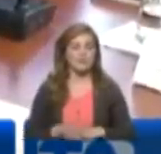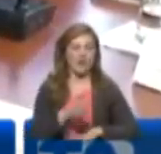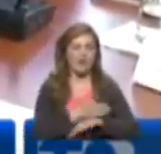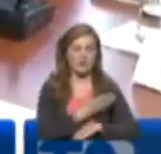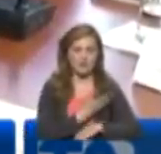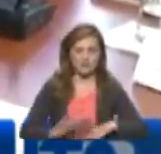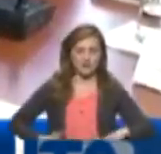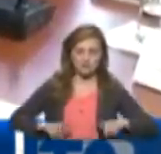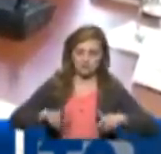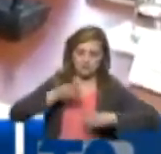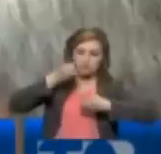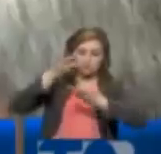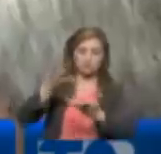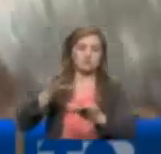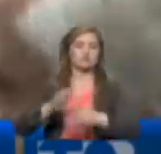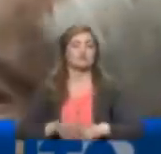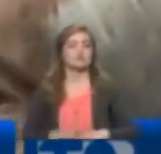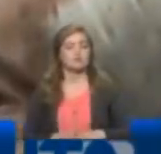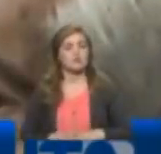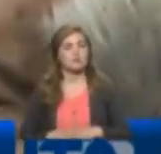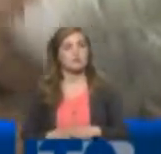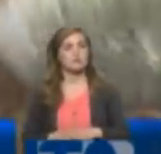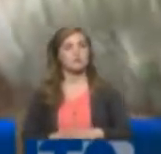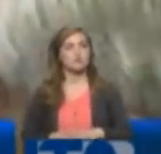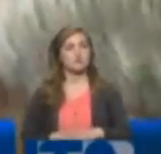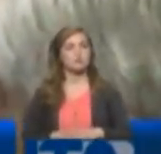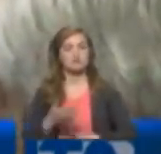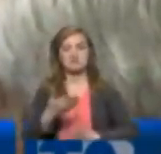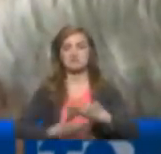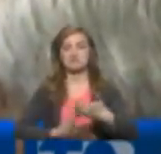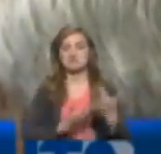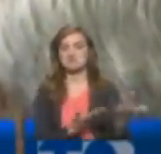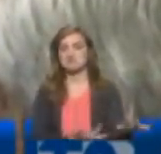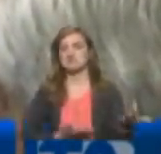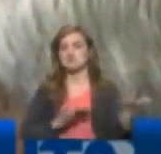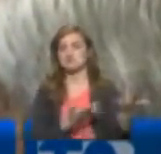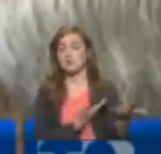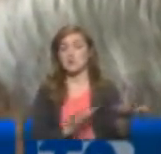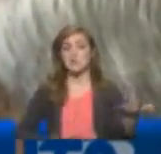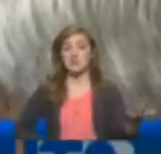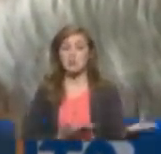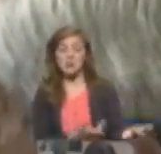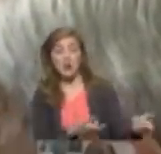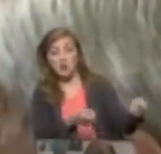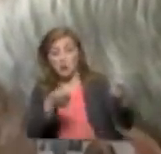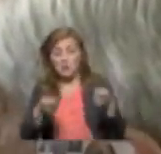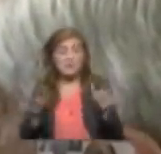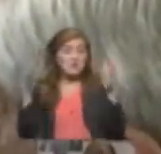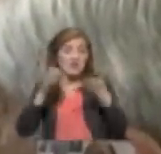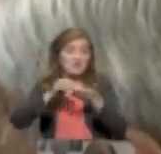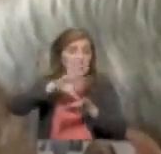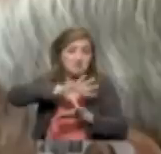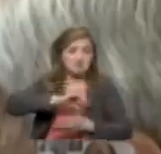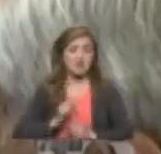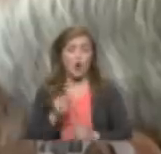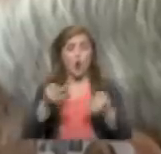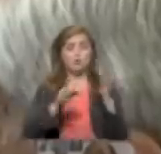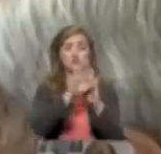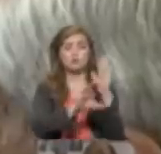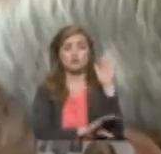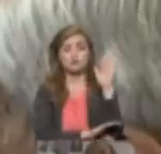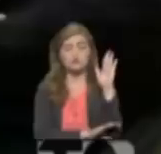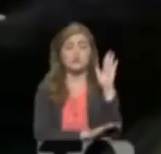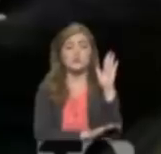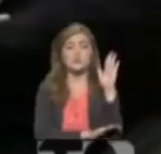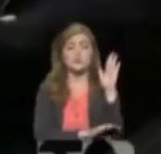sin embargo hasta el momento no ha llegado a un documento por parte del ejecutivo la corte constitucional tratará la